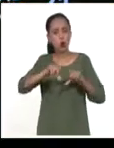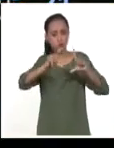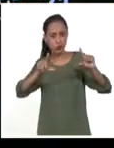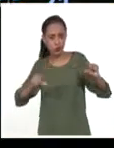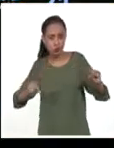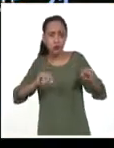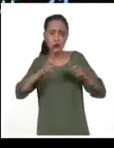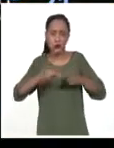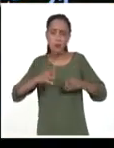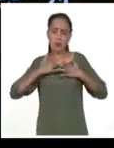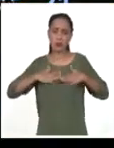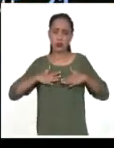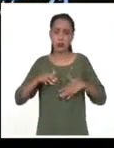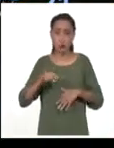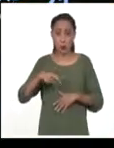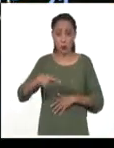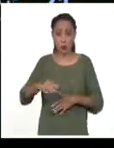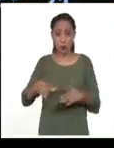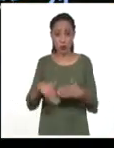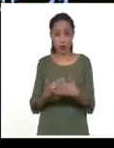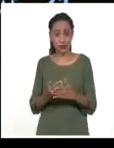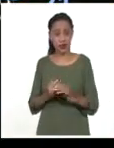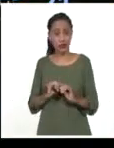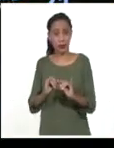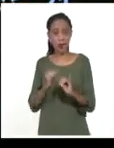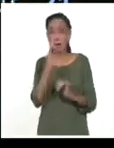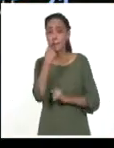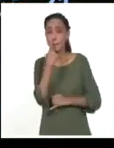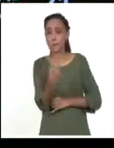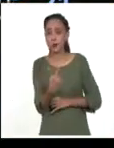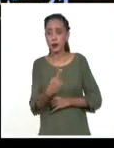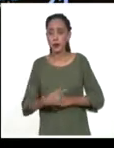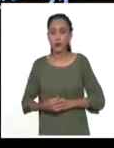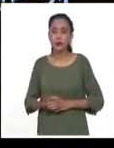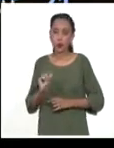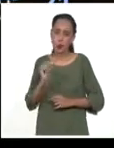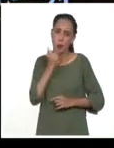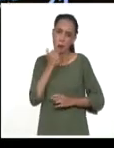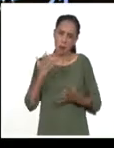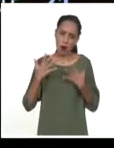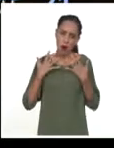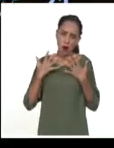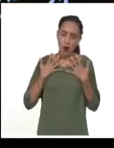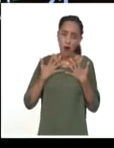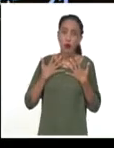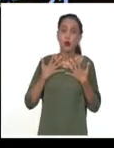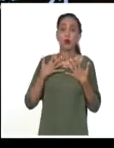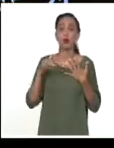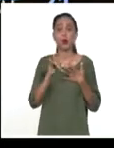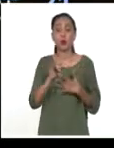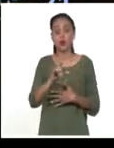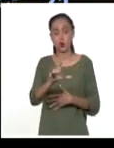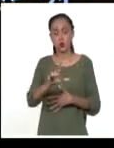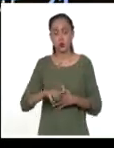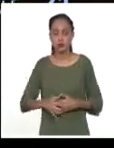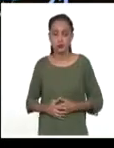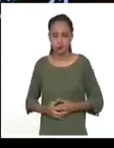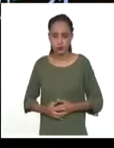días, como ya les estaba anunciando, subida general de las temperaturas, tanto mínimas como máximas desde el lunes, y